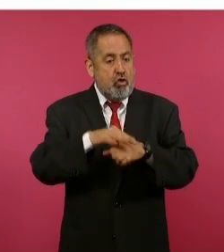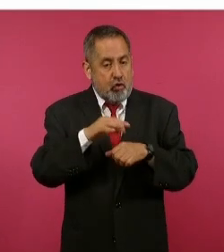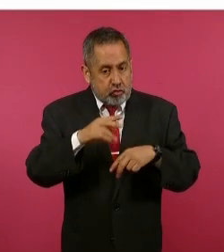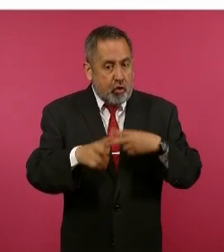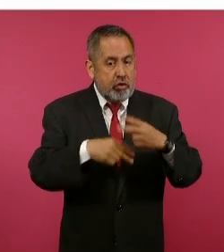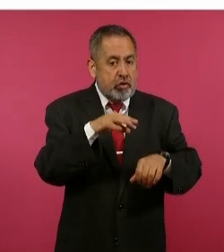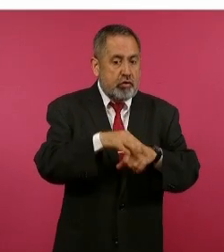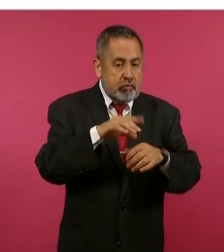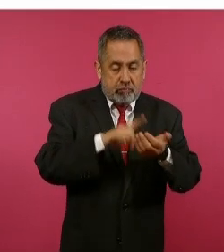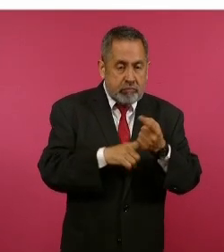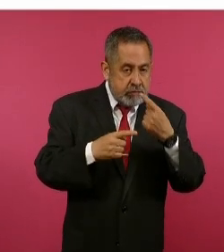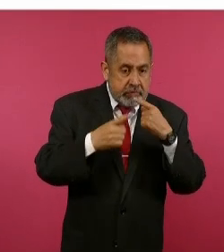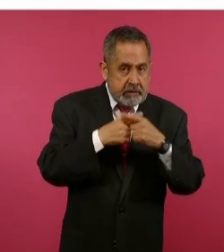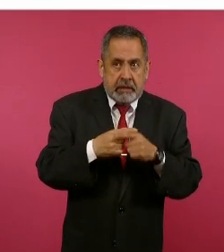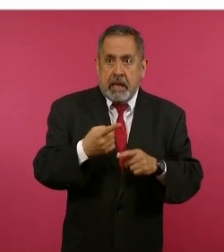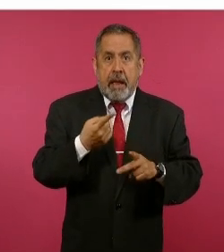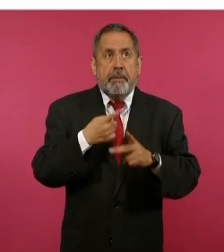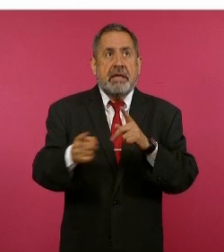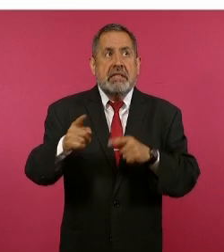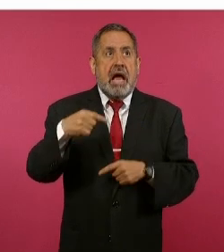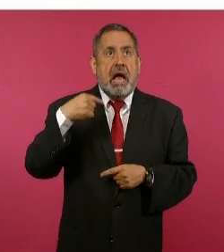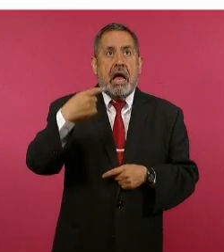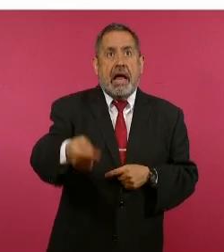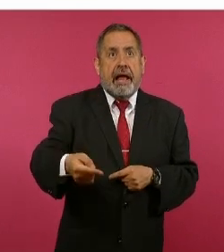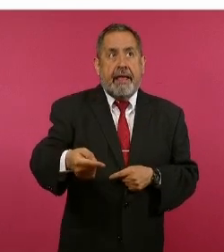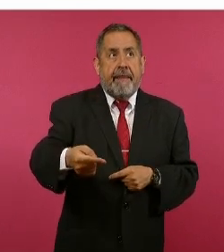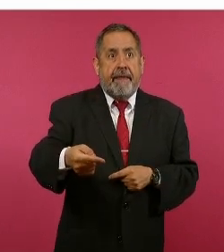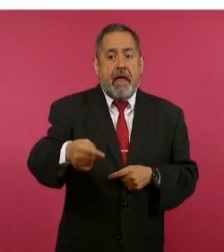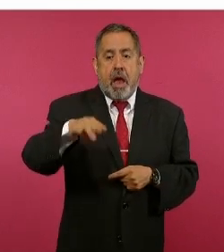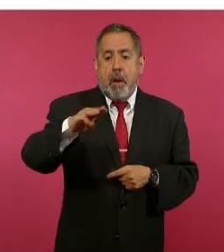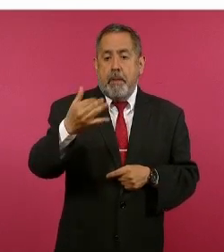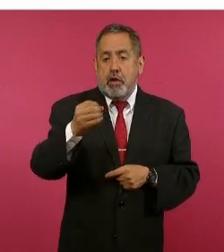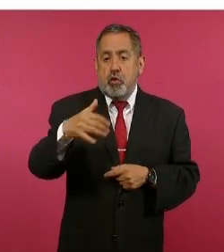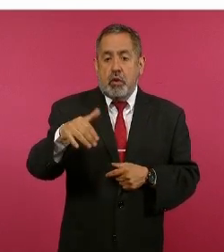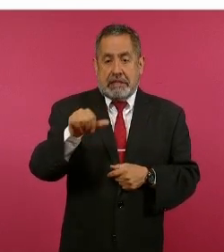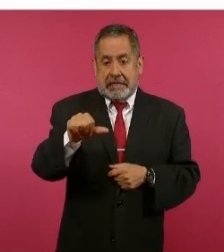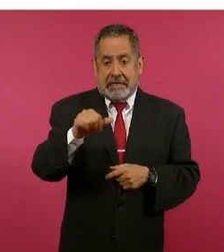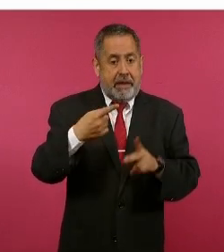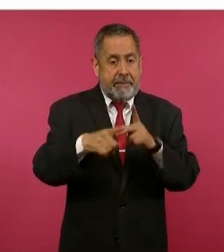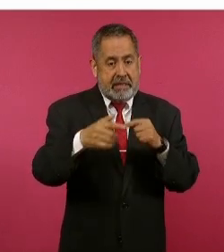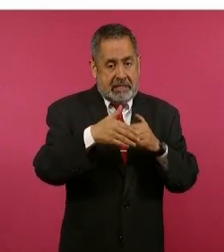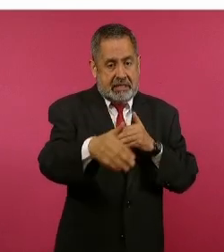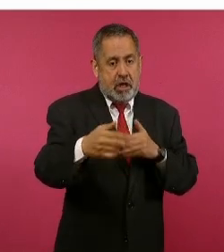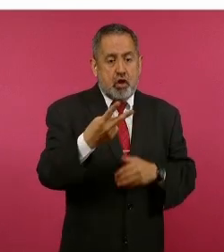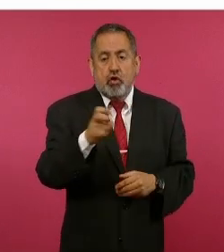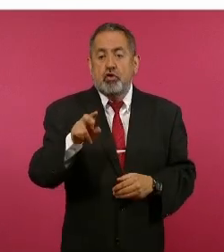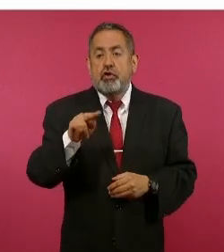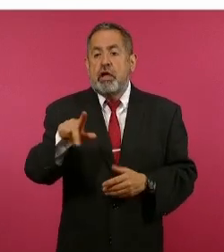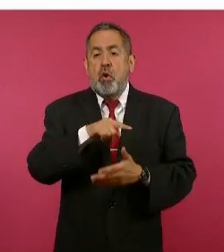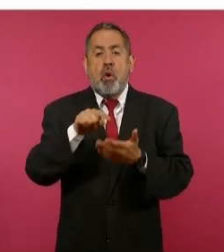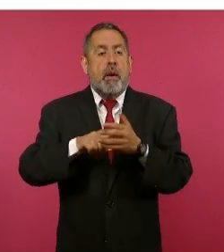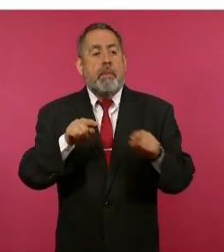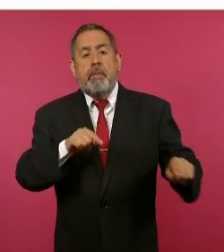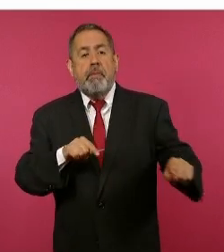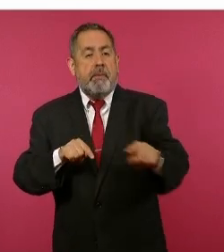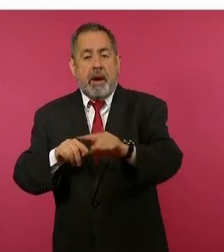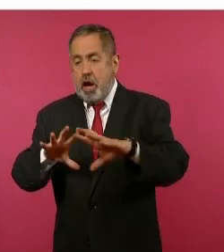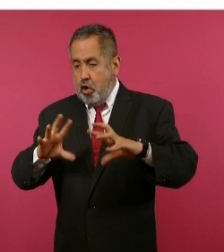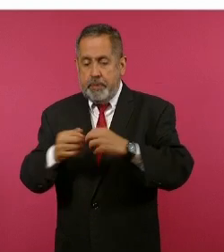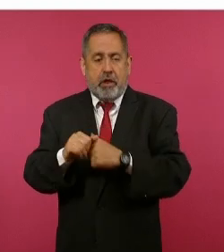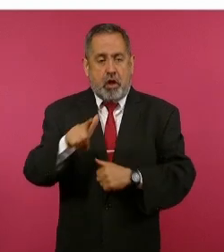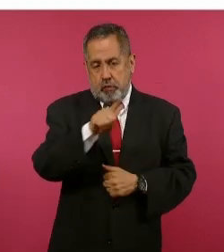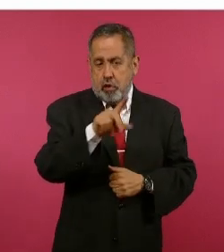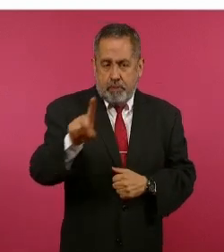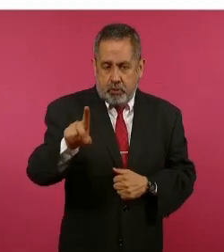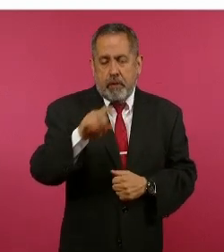arriban la segunda quincena de mayo para 287 centros de salud que tendrán cobertura todos los días